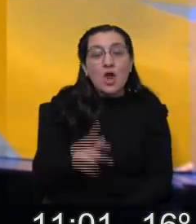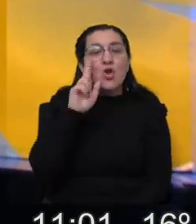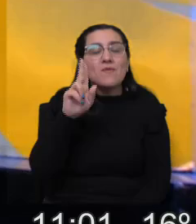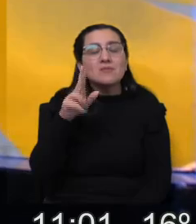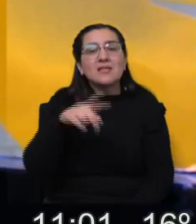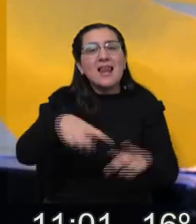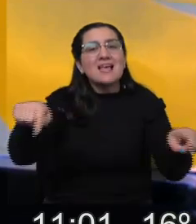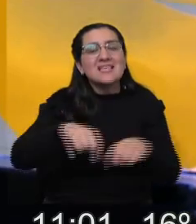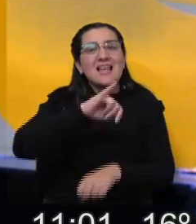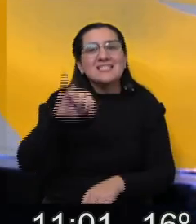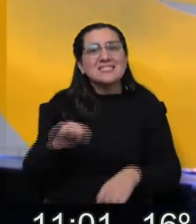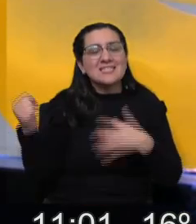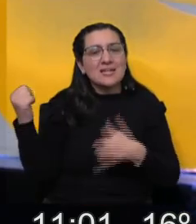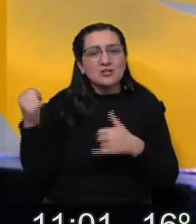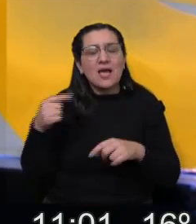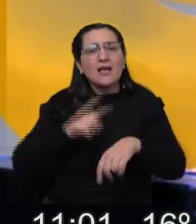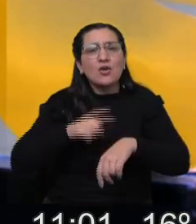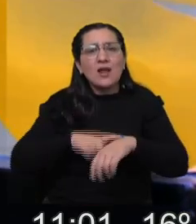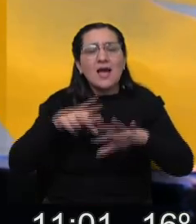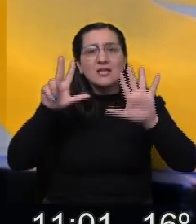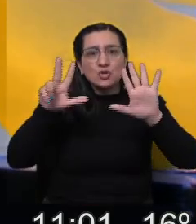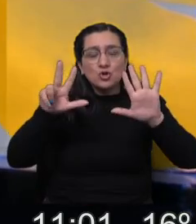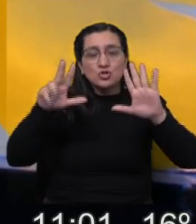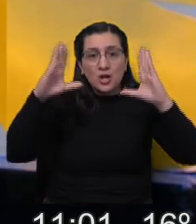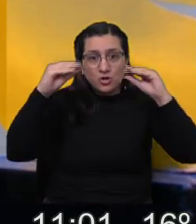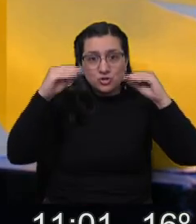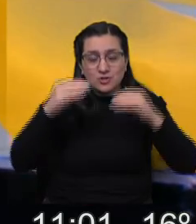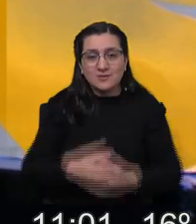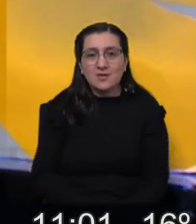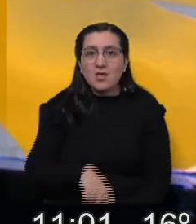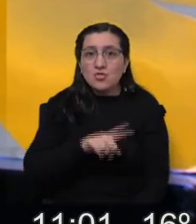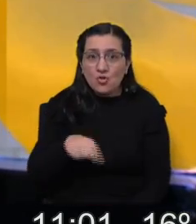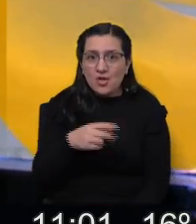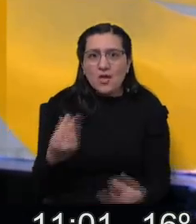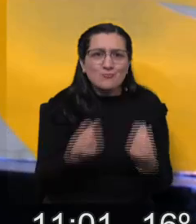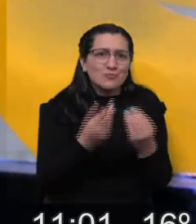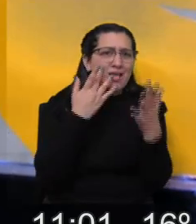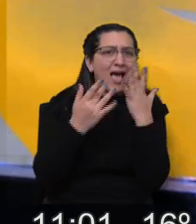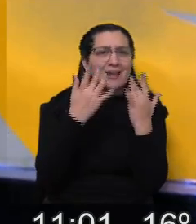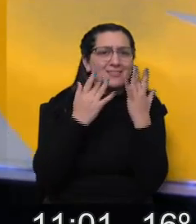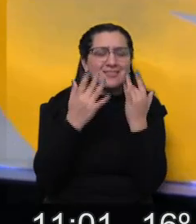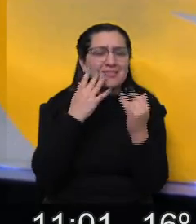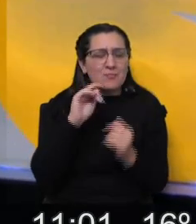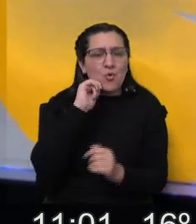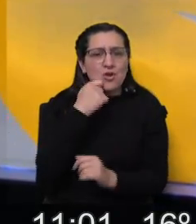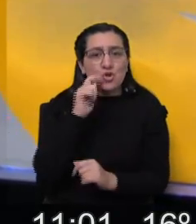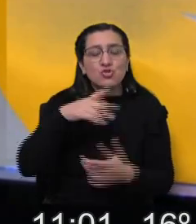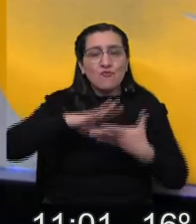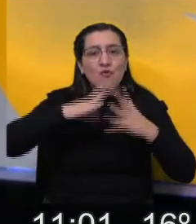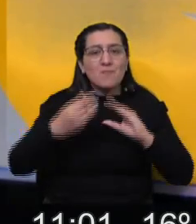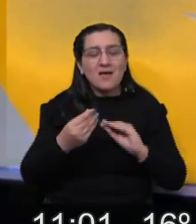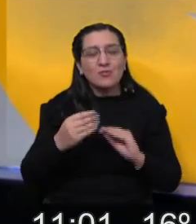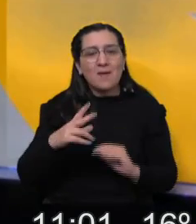parece? ¿A qué hora nos vemos? A las 20 horas. ¿Dónde? En la sala Santa Rosa, un montón de artistas, va a ser increíble. En otro formato mucho más